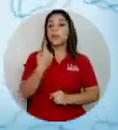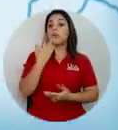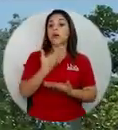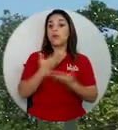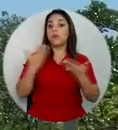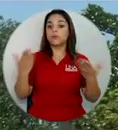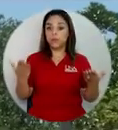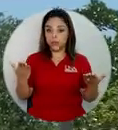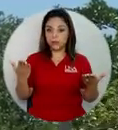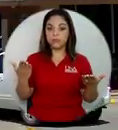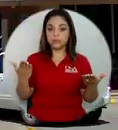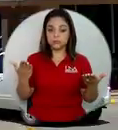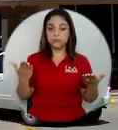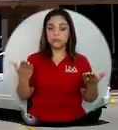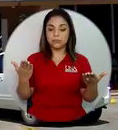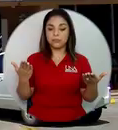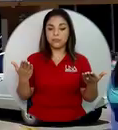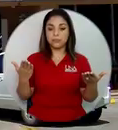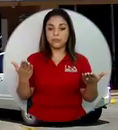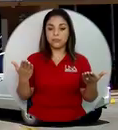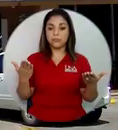que una de las cosas que